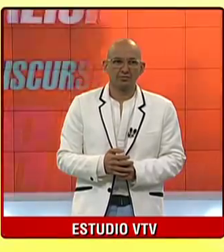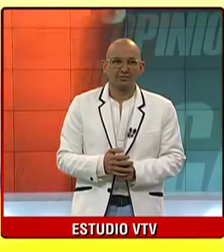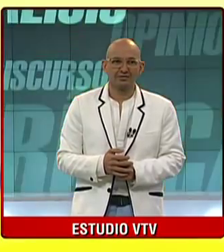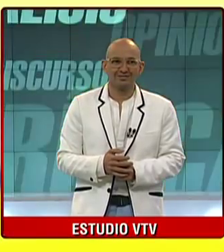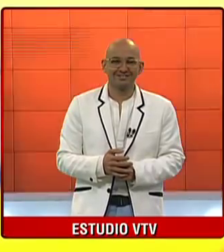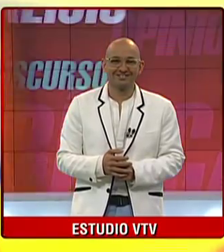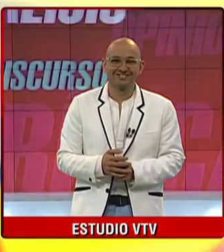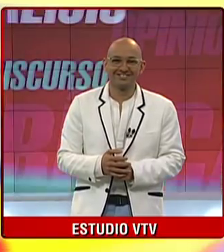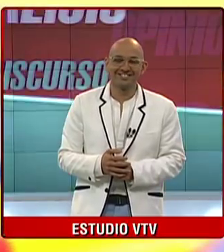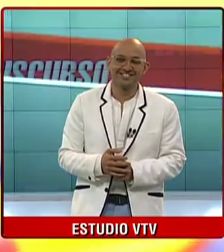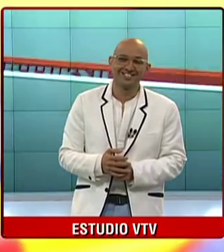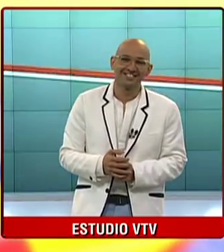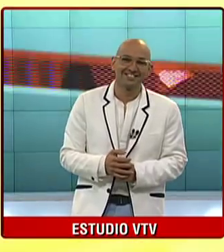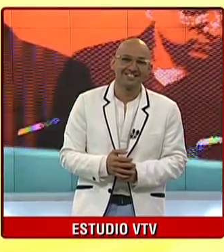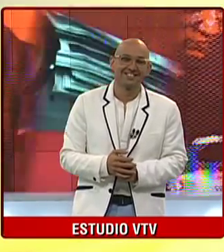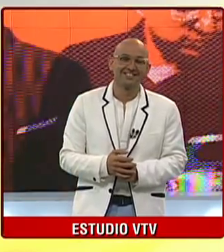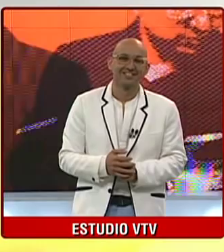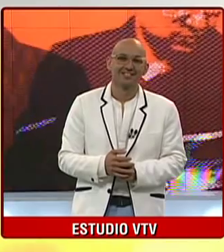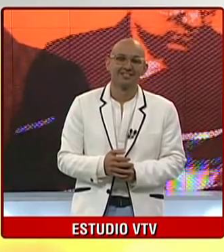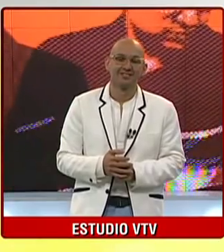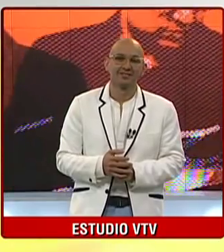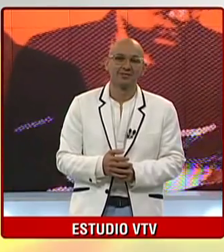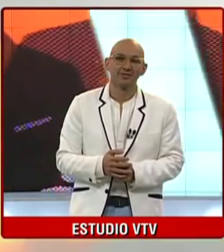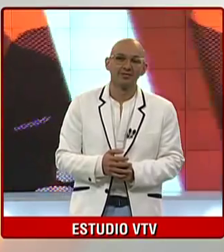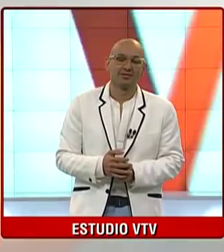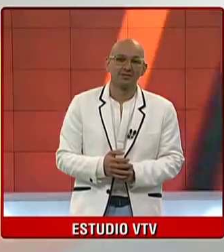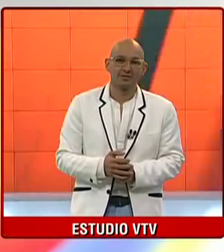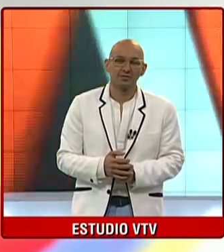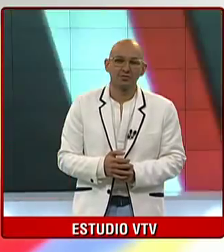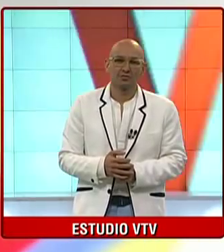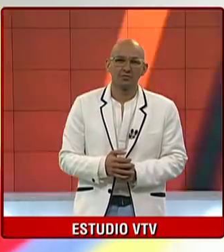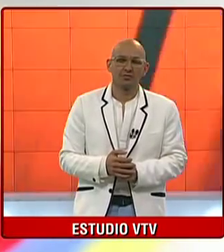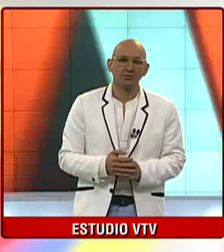Duerme. Nosotros tenemos que ser como los delfines.